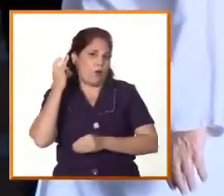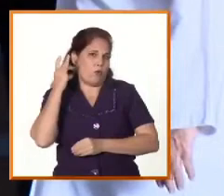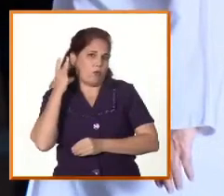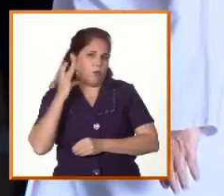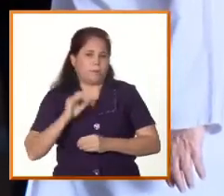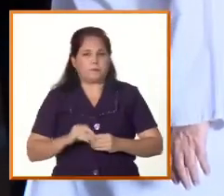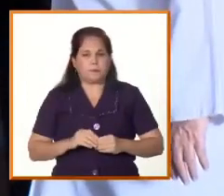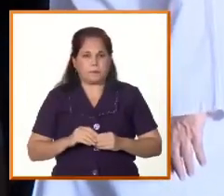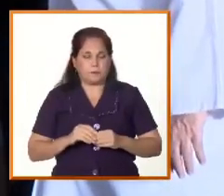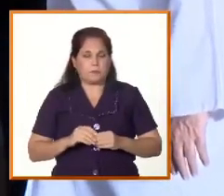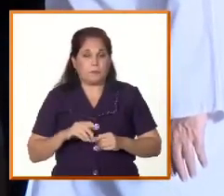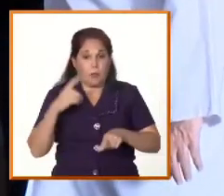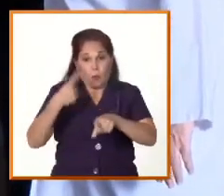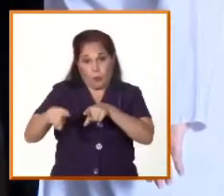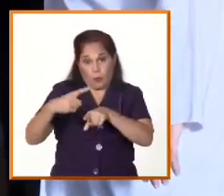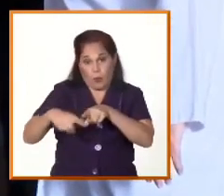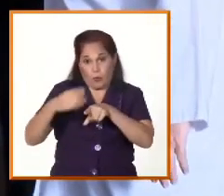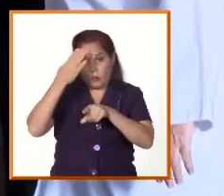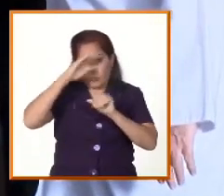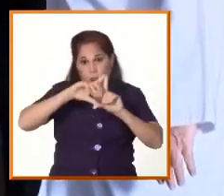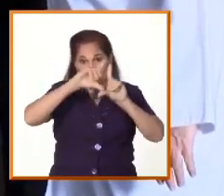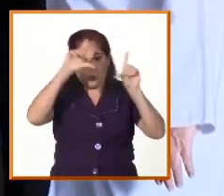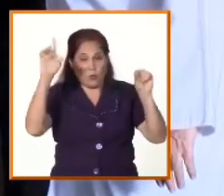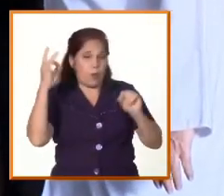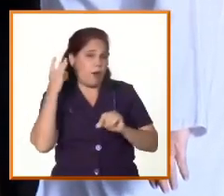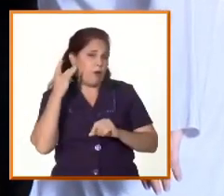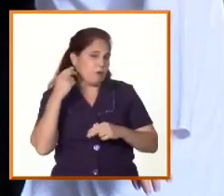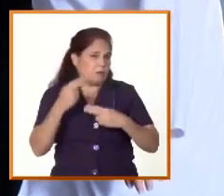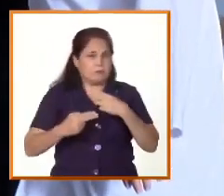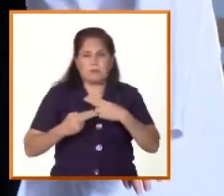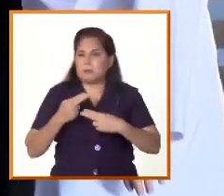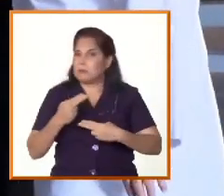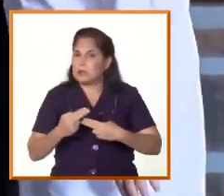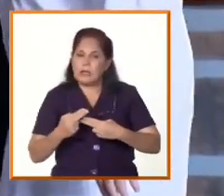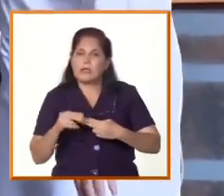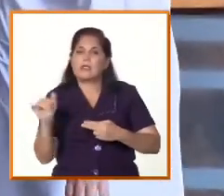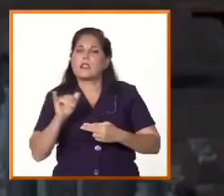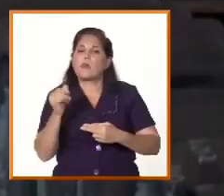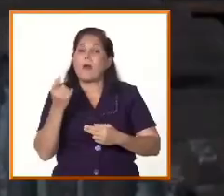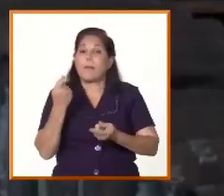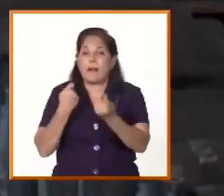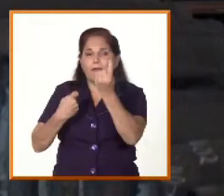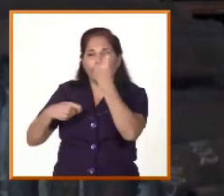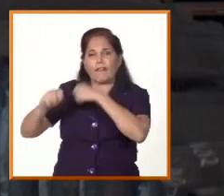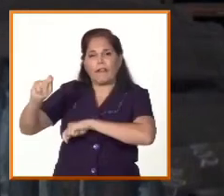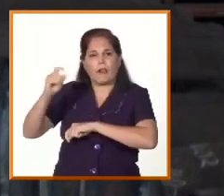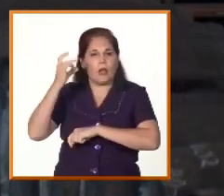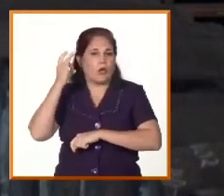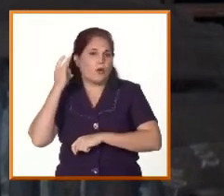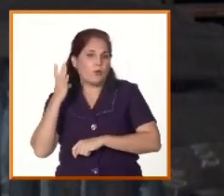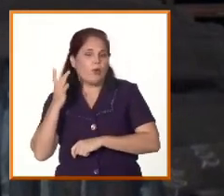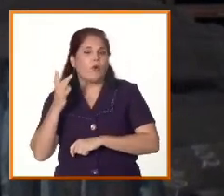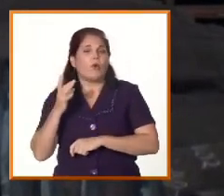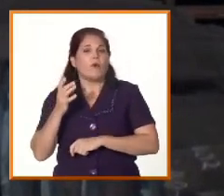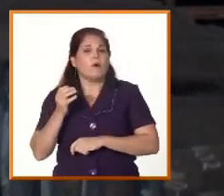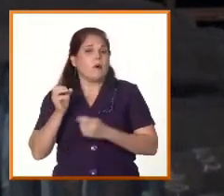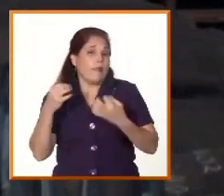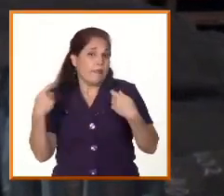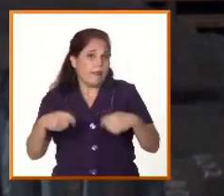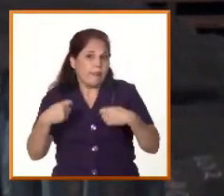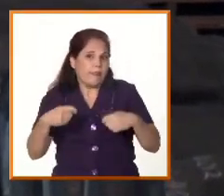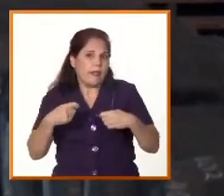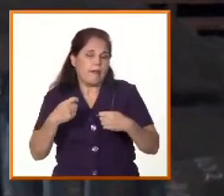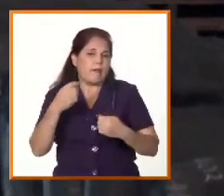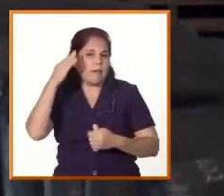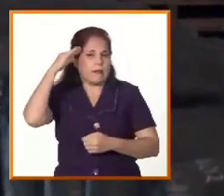los productos coco Barrón hace en su mayoría son unos roles de exportación con denominación de origen protegido Cuba